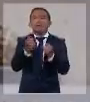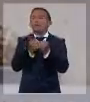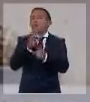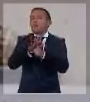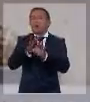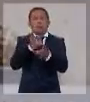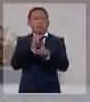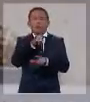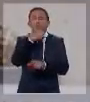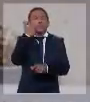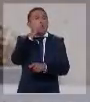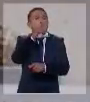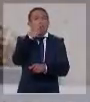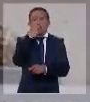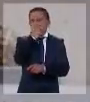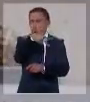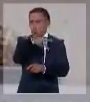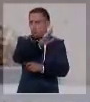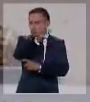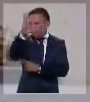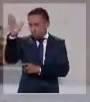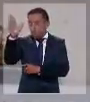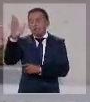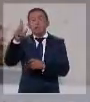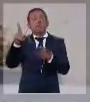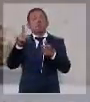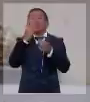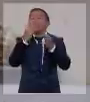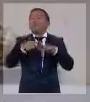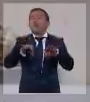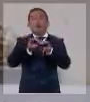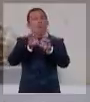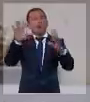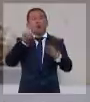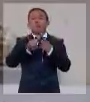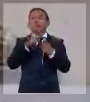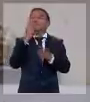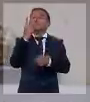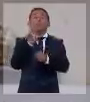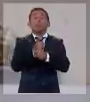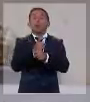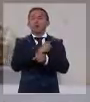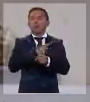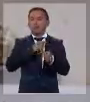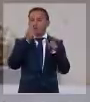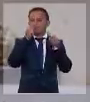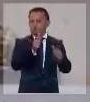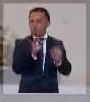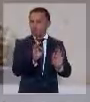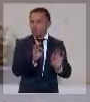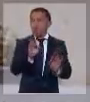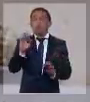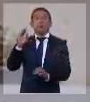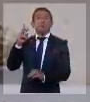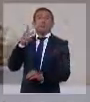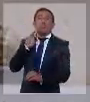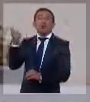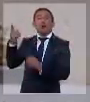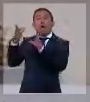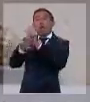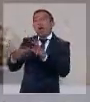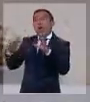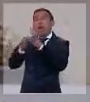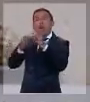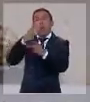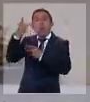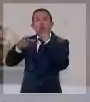clave. Primero, la atención. Miren, más allá del discurso de los políticos de siempre, la realidad es que la gente va a